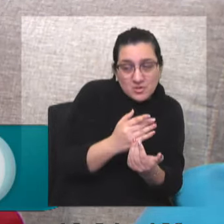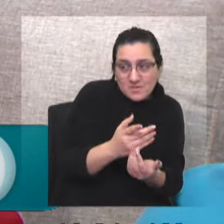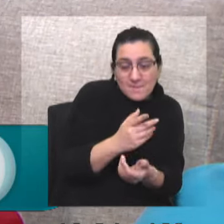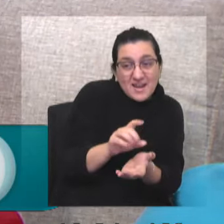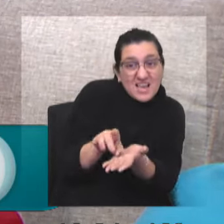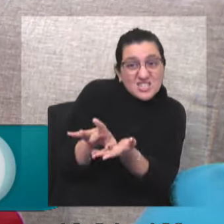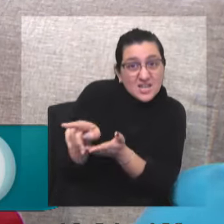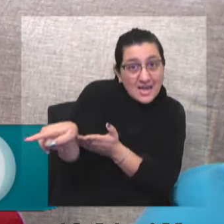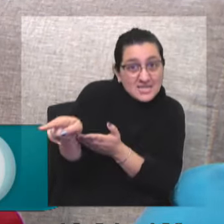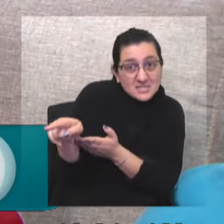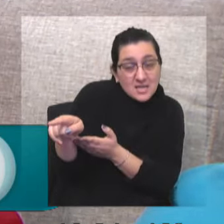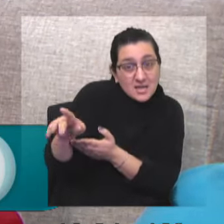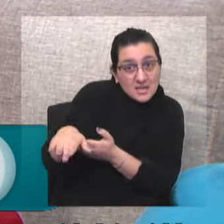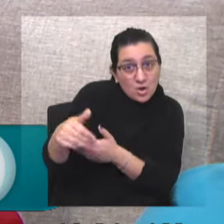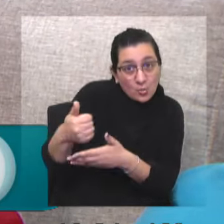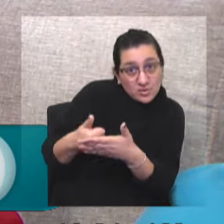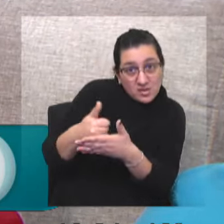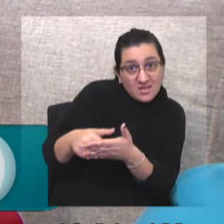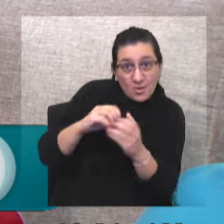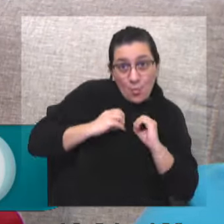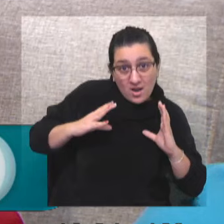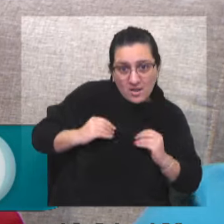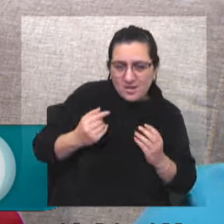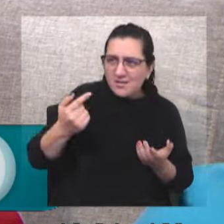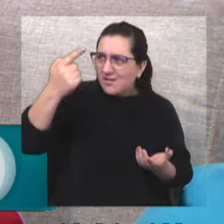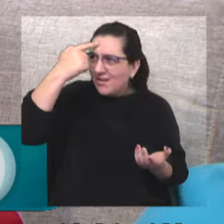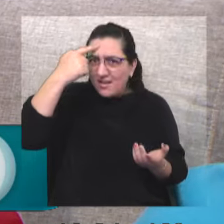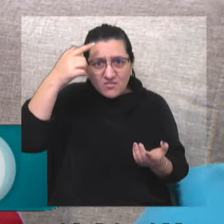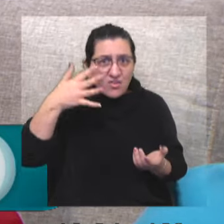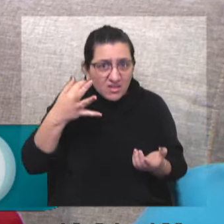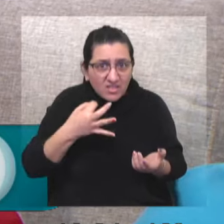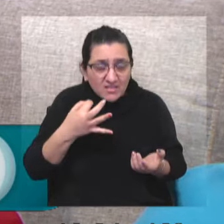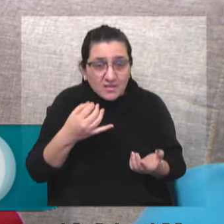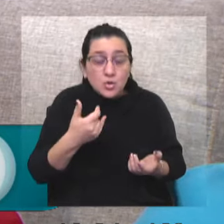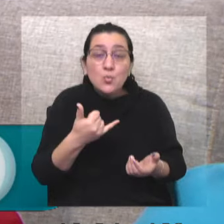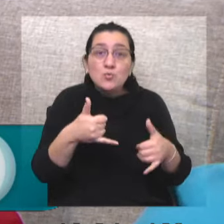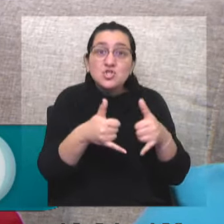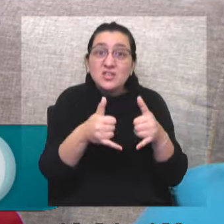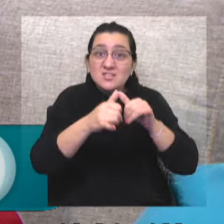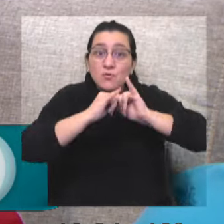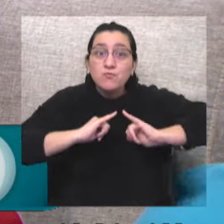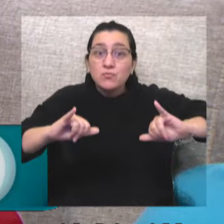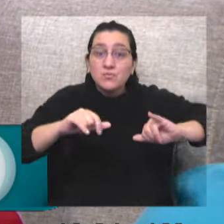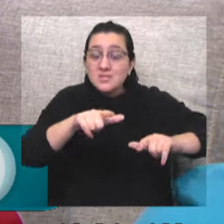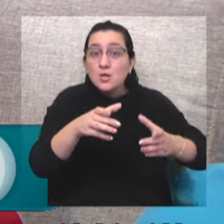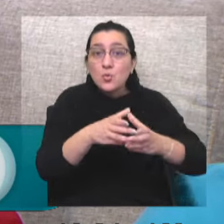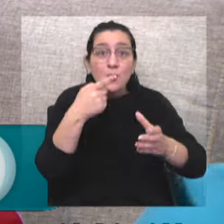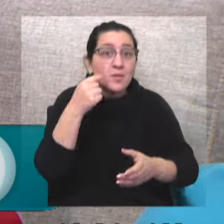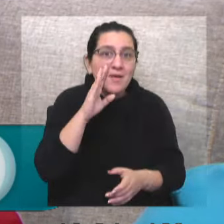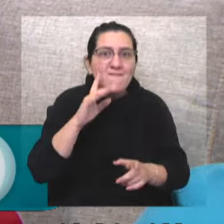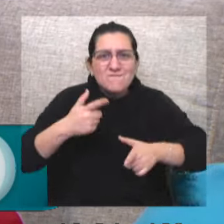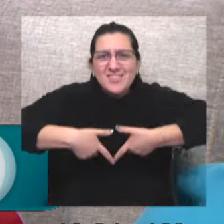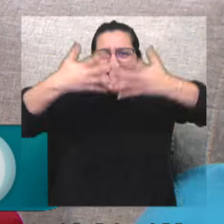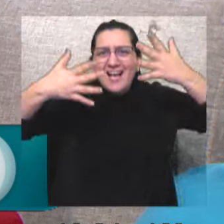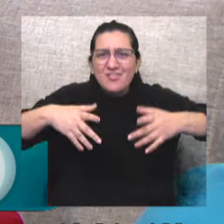Terrible, o sea, viste cuando te dicen algo y decís, esto no puede ser. Y hubo un chat que se viralizó de ese grupo de padres